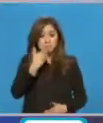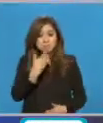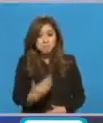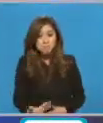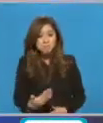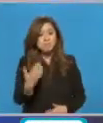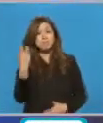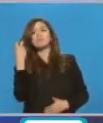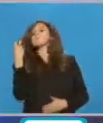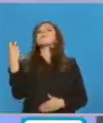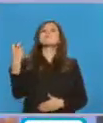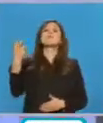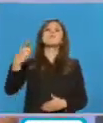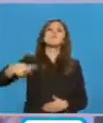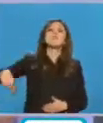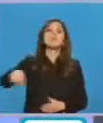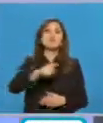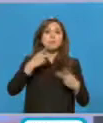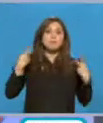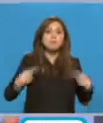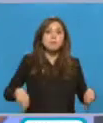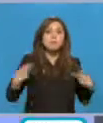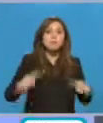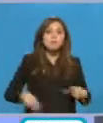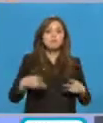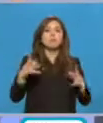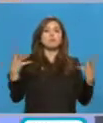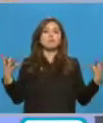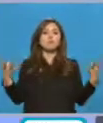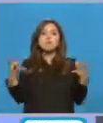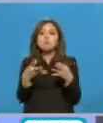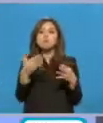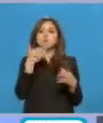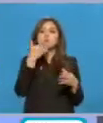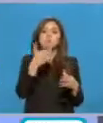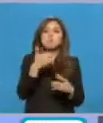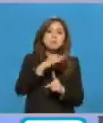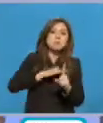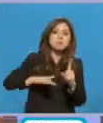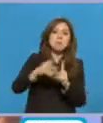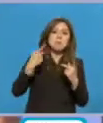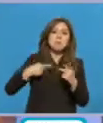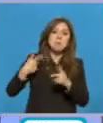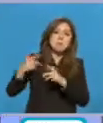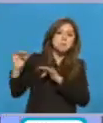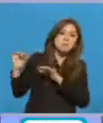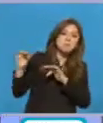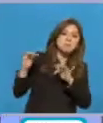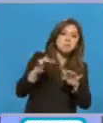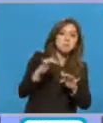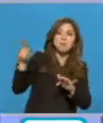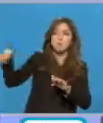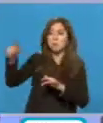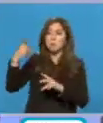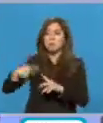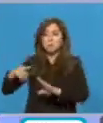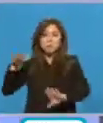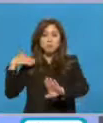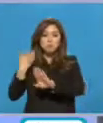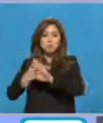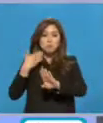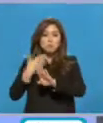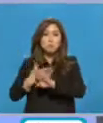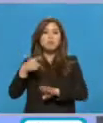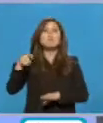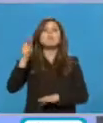esa reacción icónico. tan fuerte de parte de la media y de la sociedad contra el festival, hubiera habido otros y nada